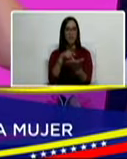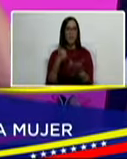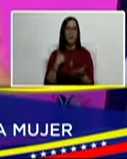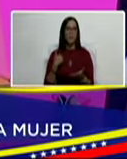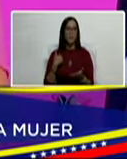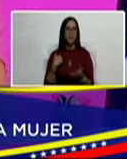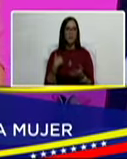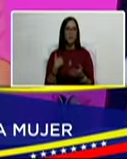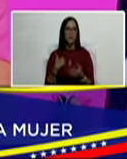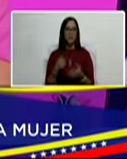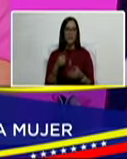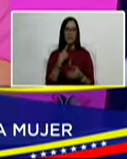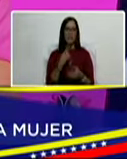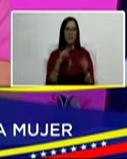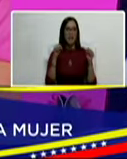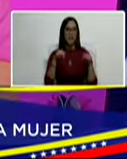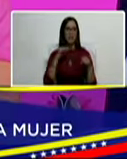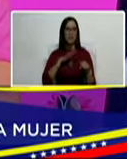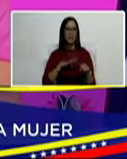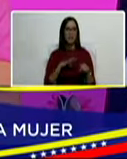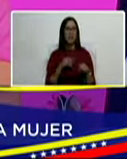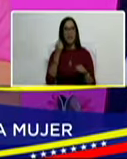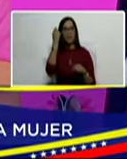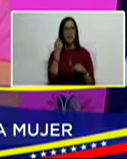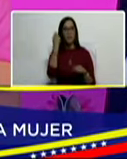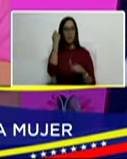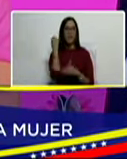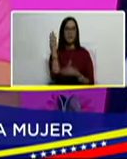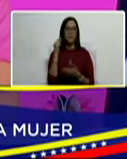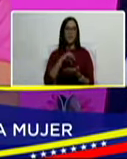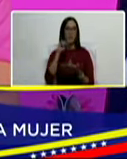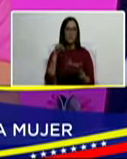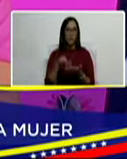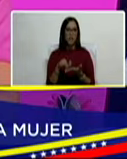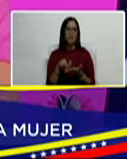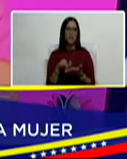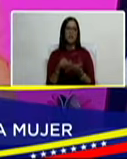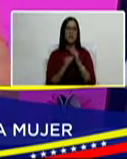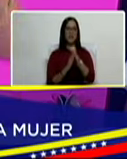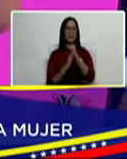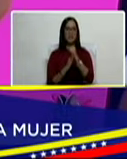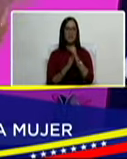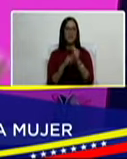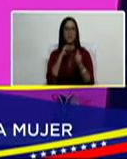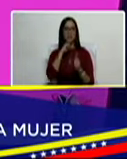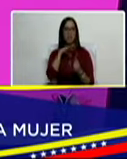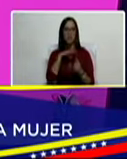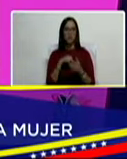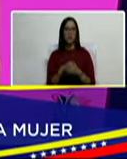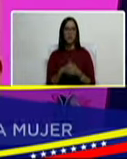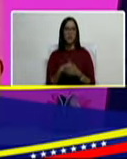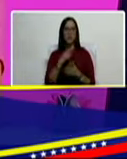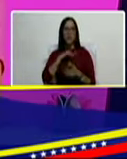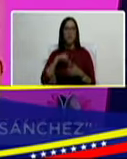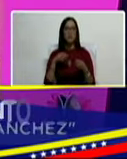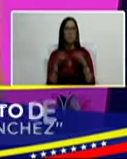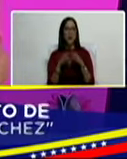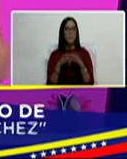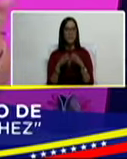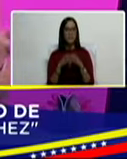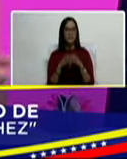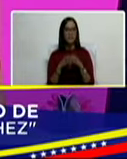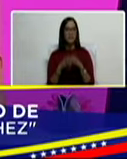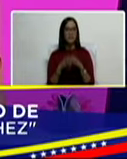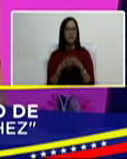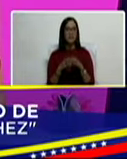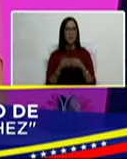presidente, para decirle que aquí están las diputadas de la Asamblea Nacional, las lideresas históricas, nuestras compañeras que han